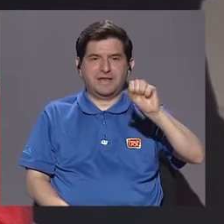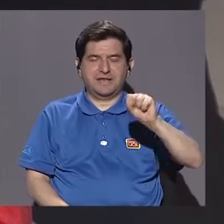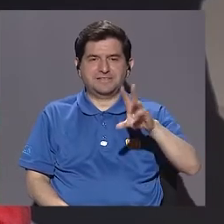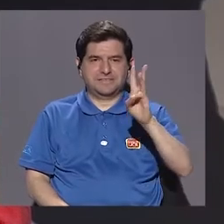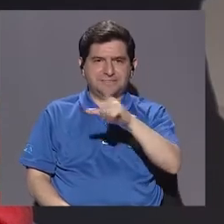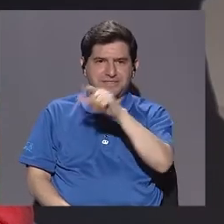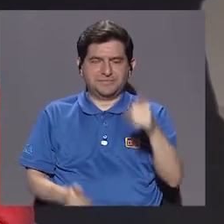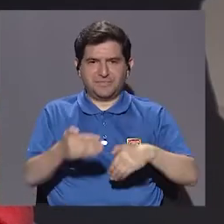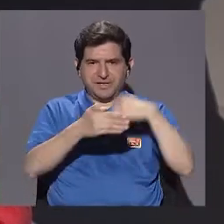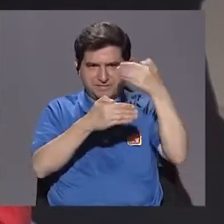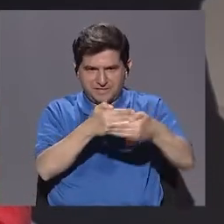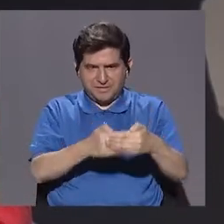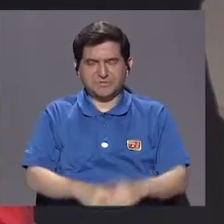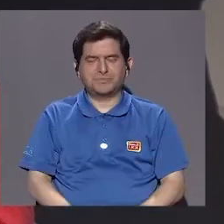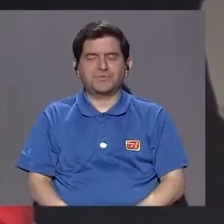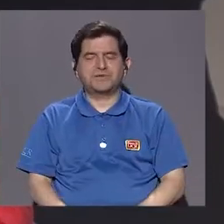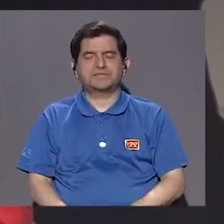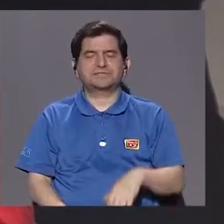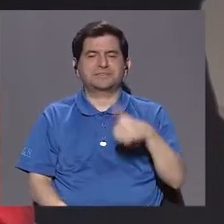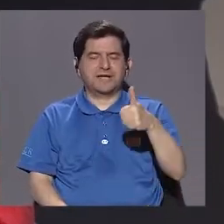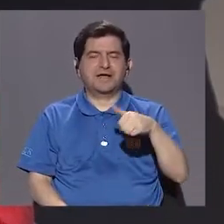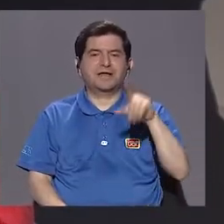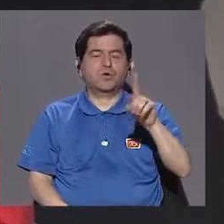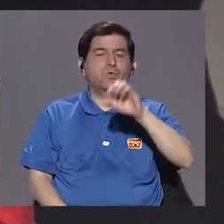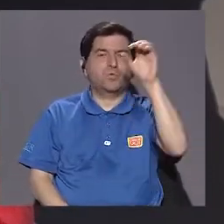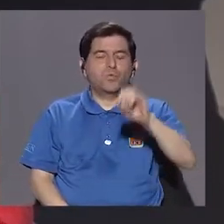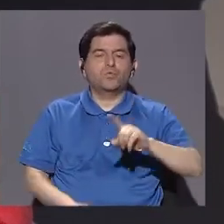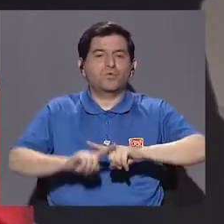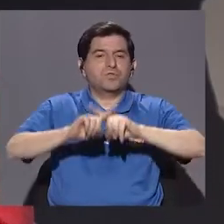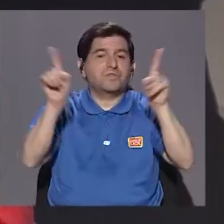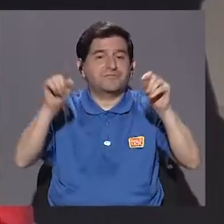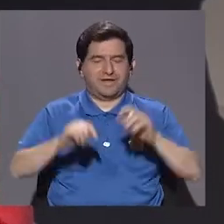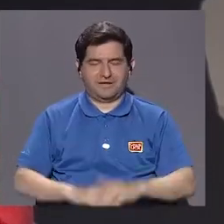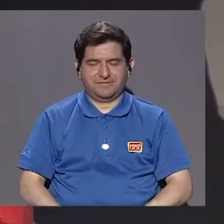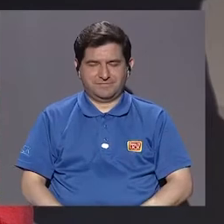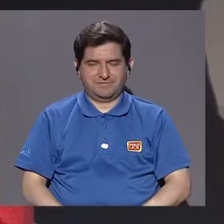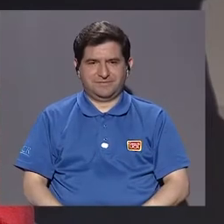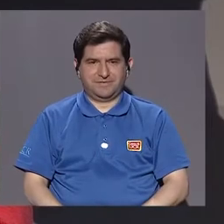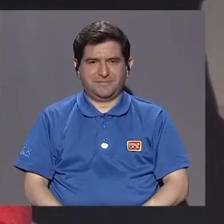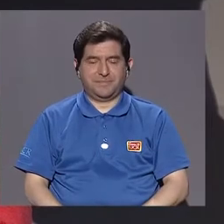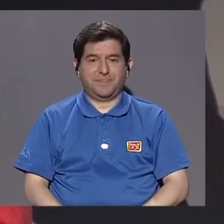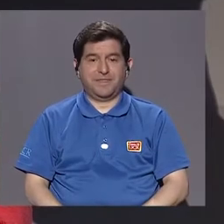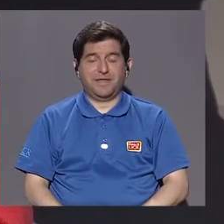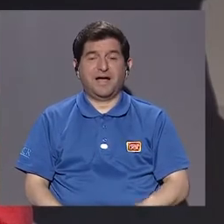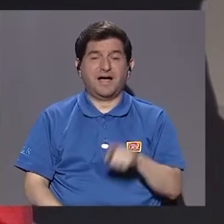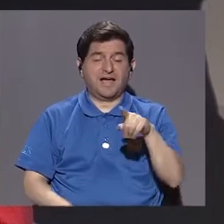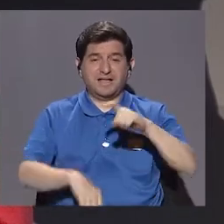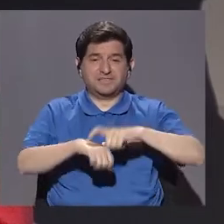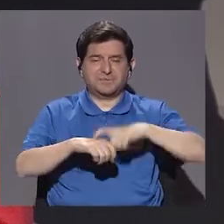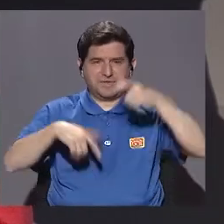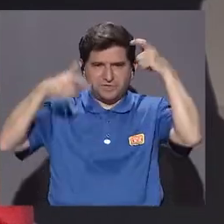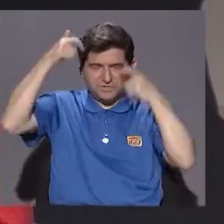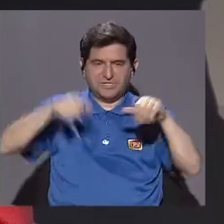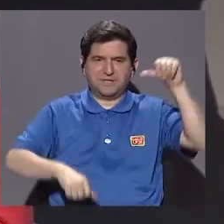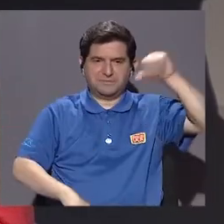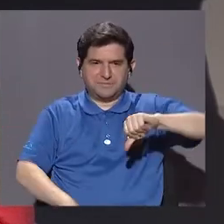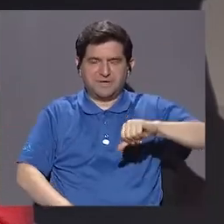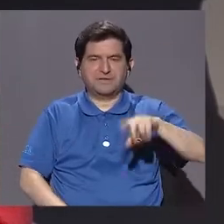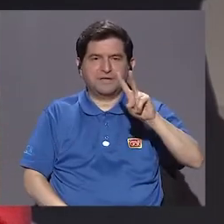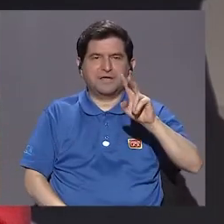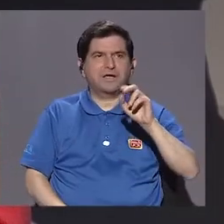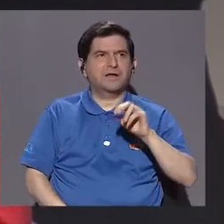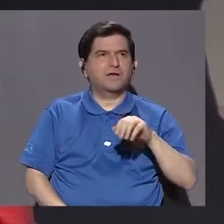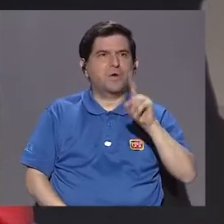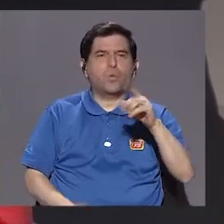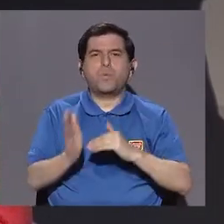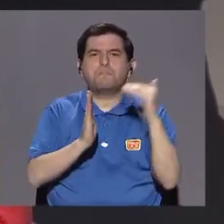siguiendo a chávez gana con un 1% la diferencia con capriles el chavismo había perdido dos millones de votantes la